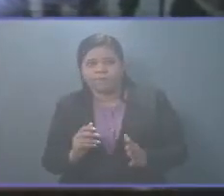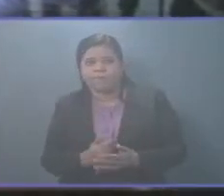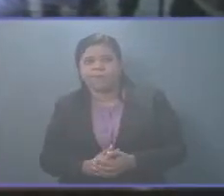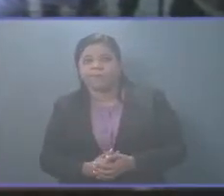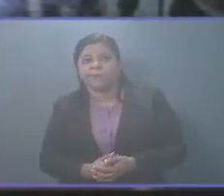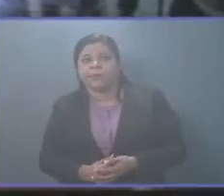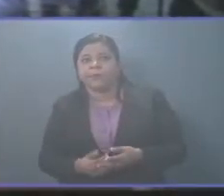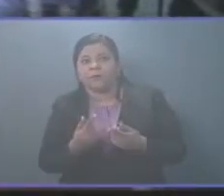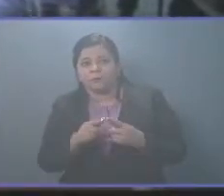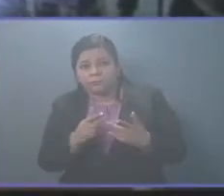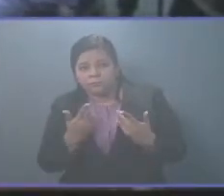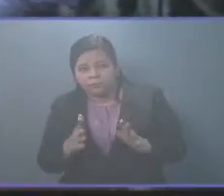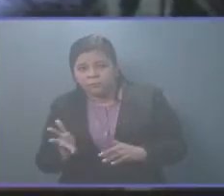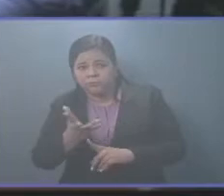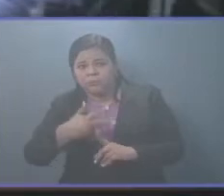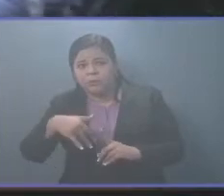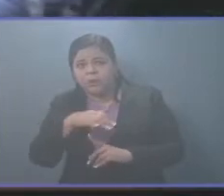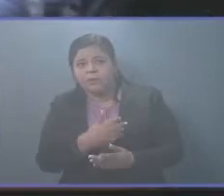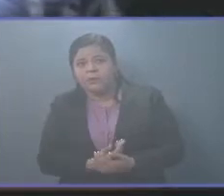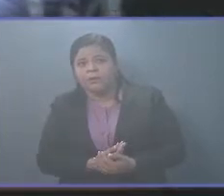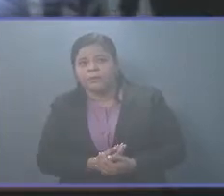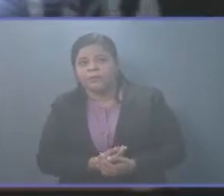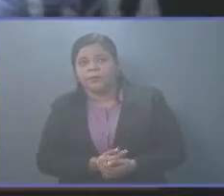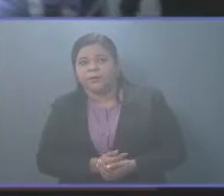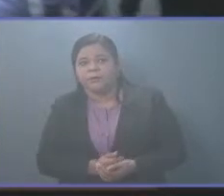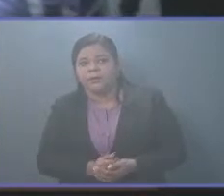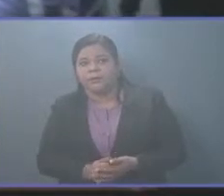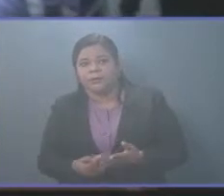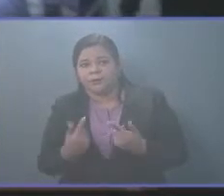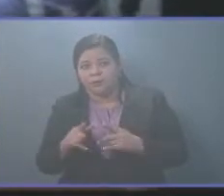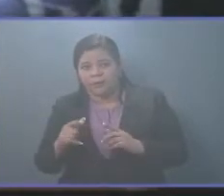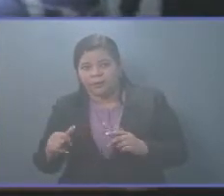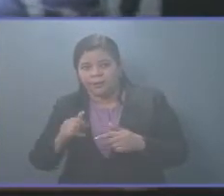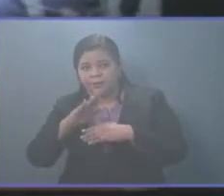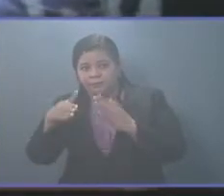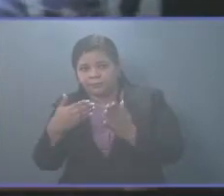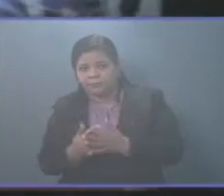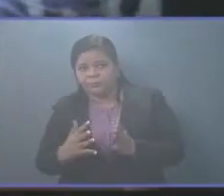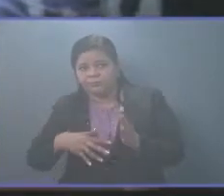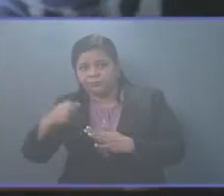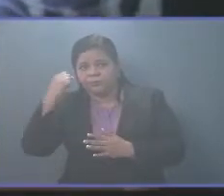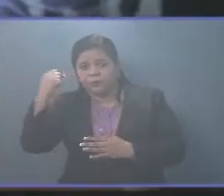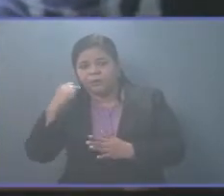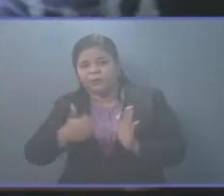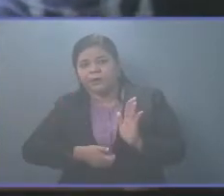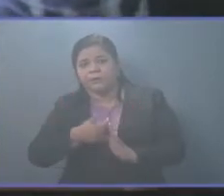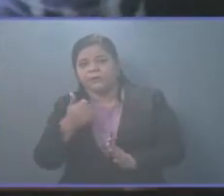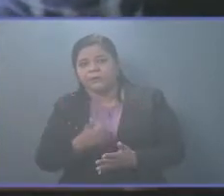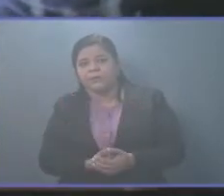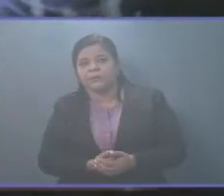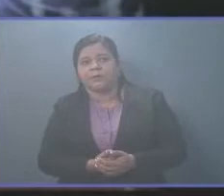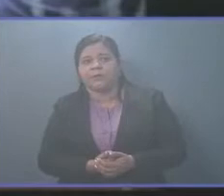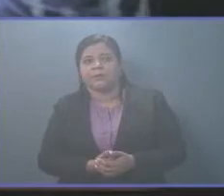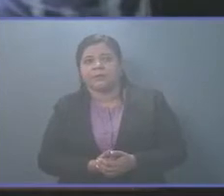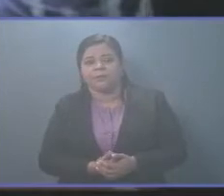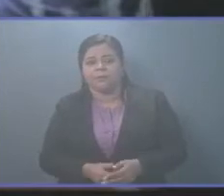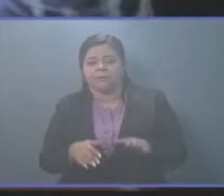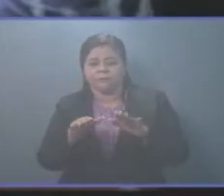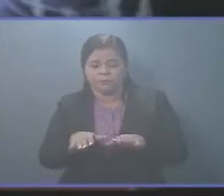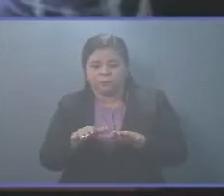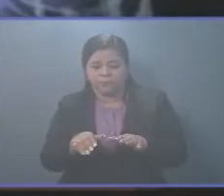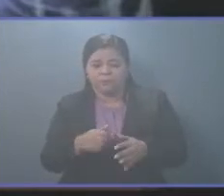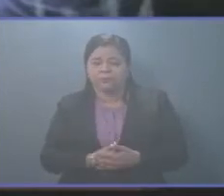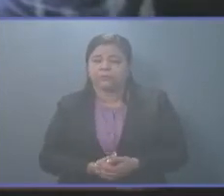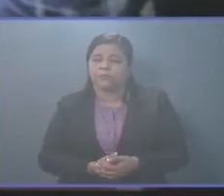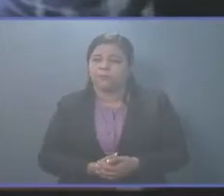situación recurrente en este gobierno, ocultar la información relevante, sobre todo la que tiene que ver con dinero. Muchas gracias, buenos